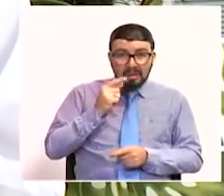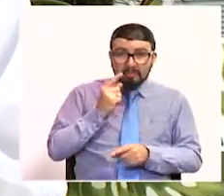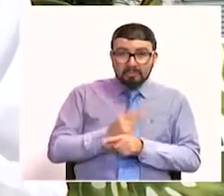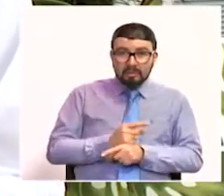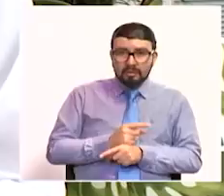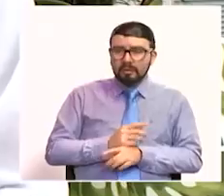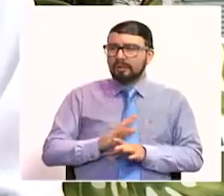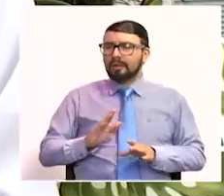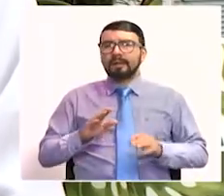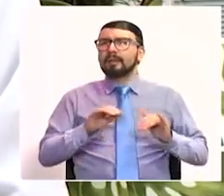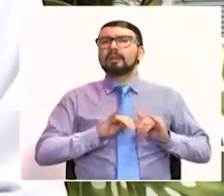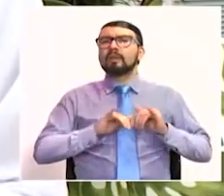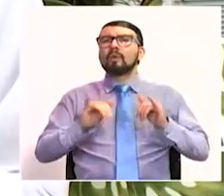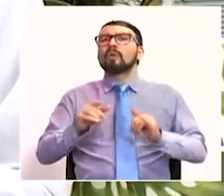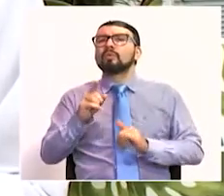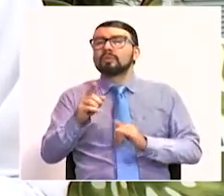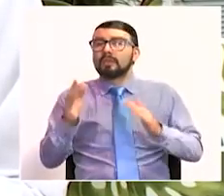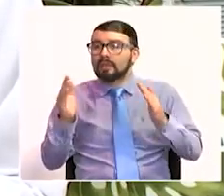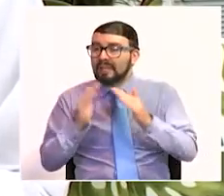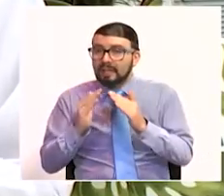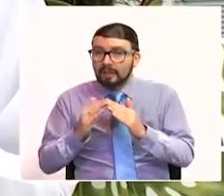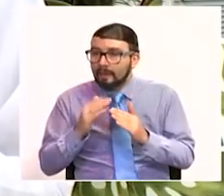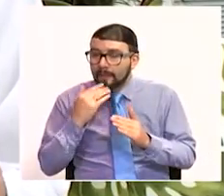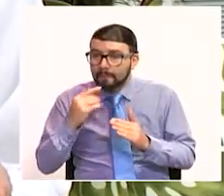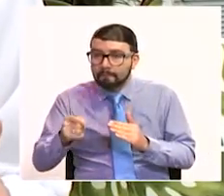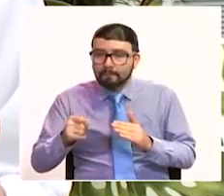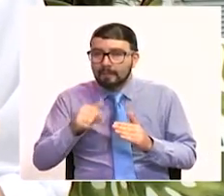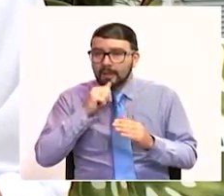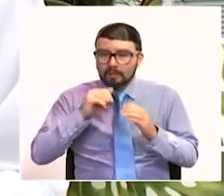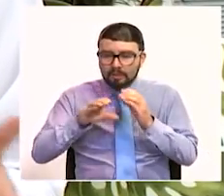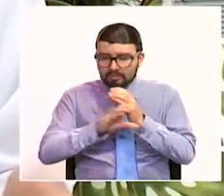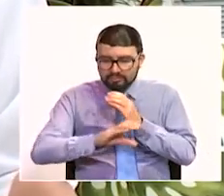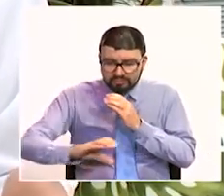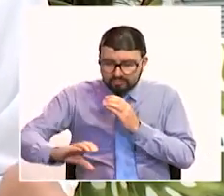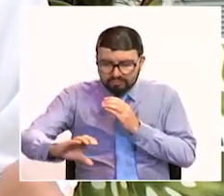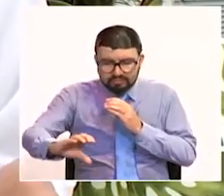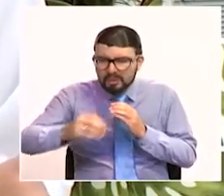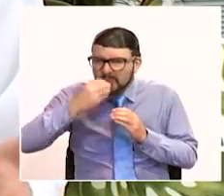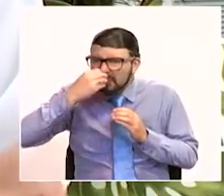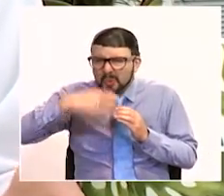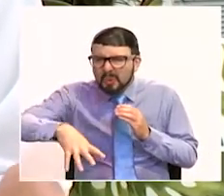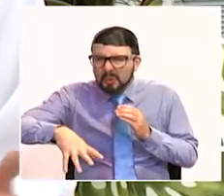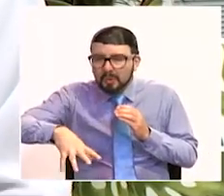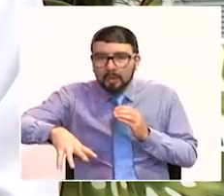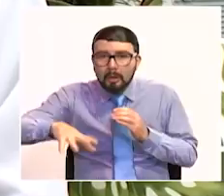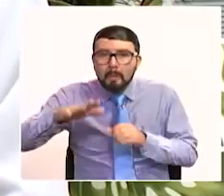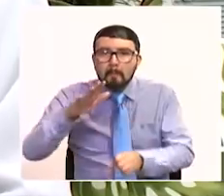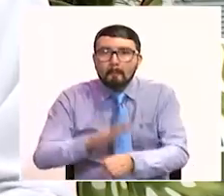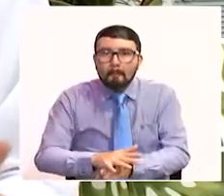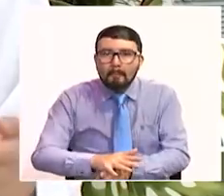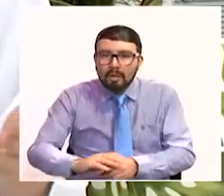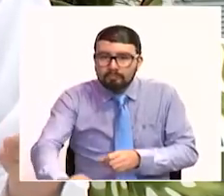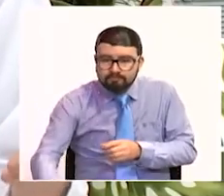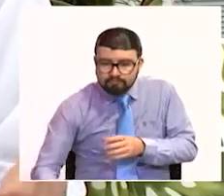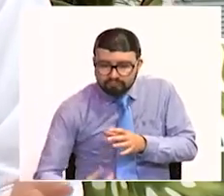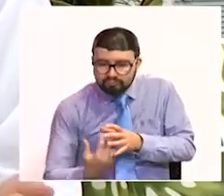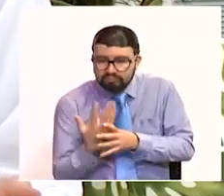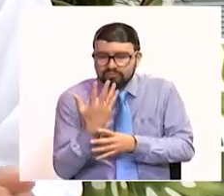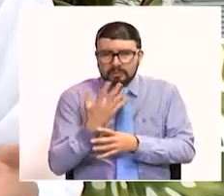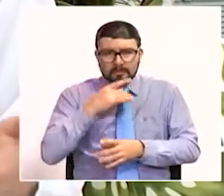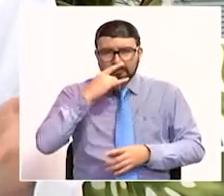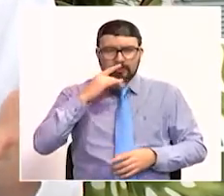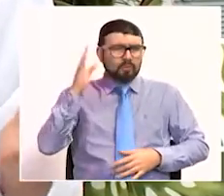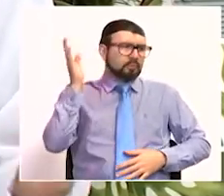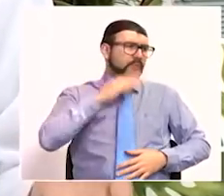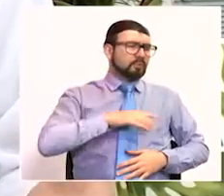ustedes en su casa la tubería de las aguas negras se tapa. Solo piensen en eso, cómo puede empezar a oler la